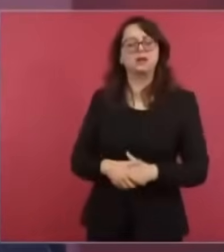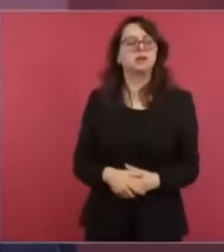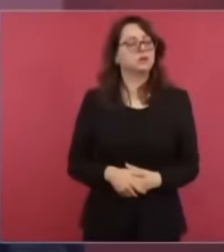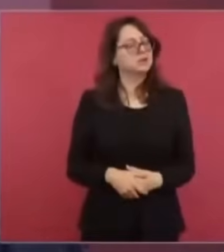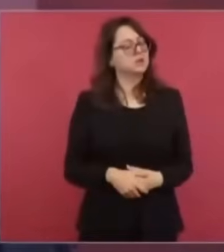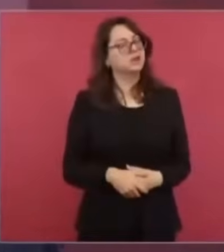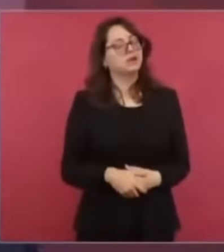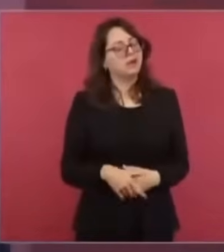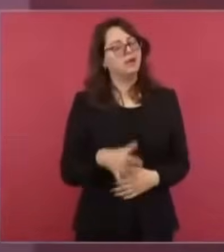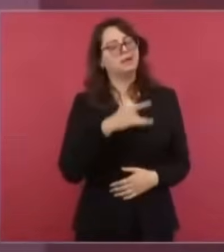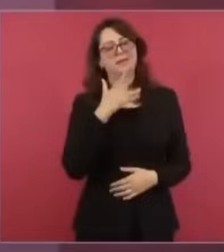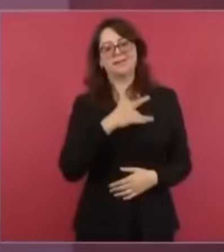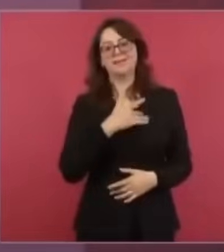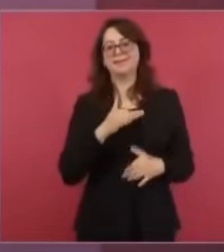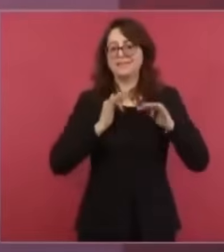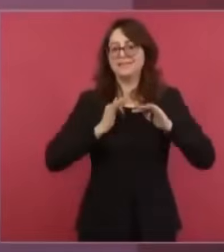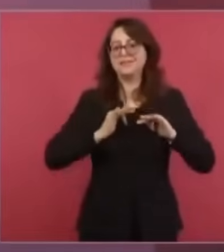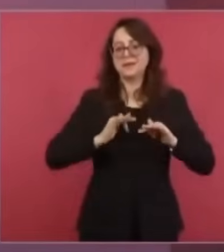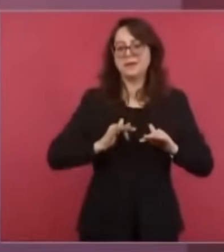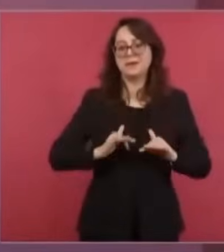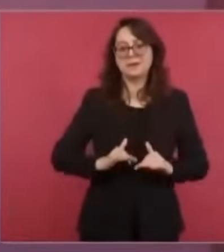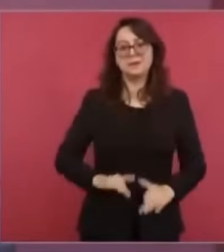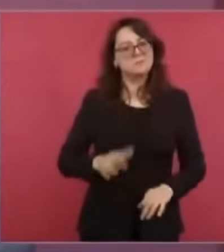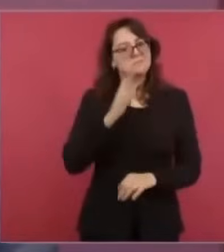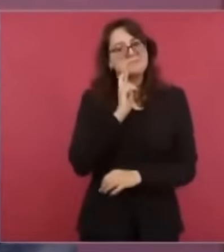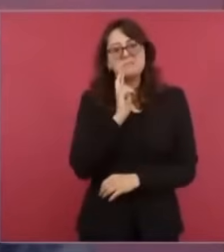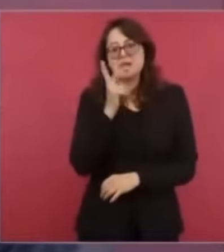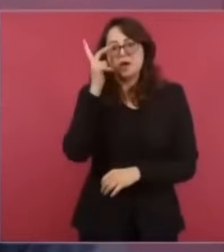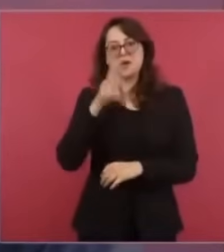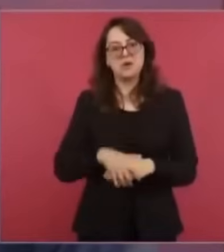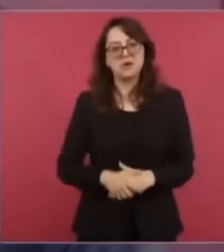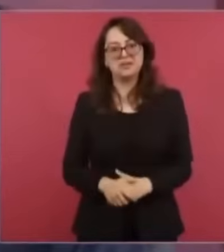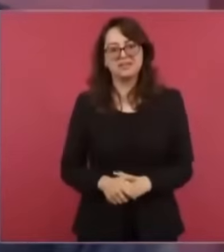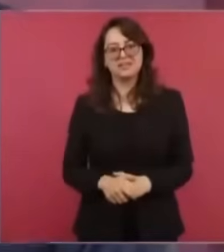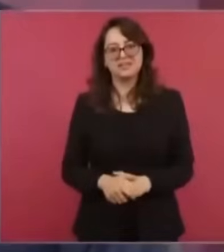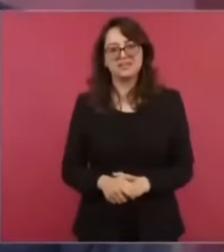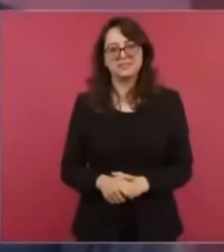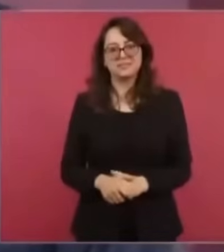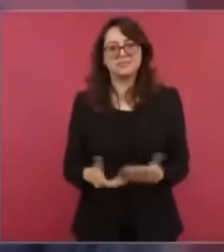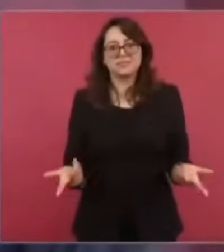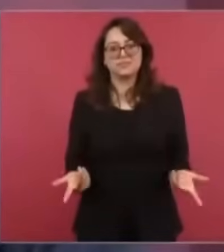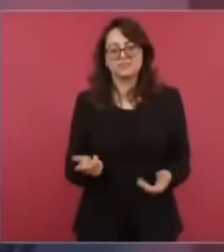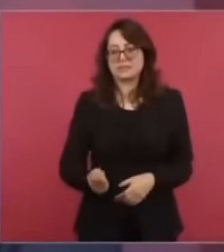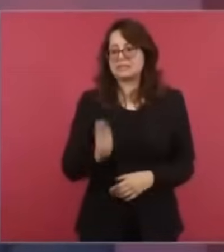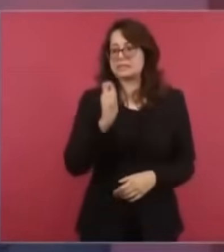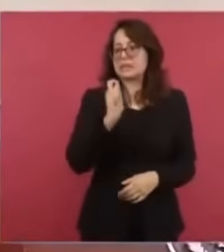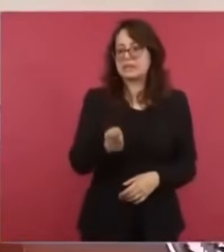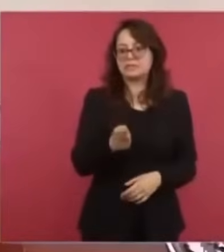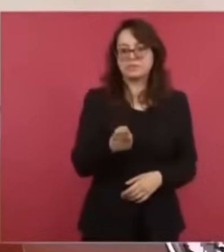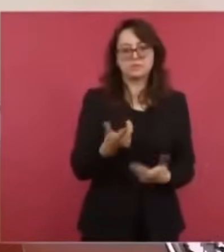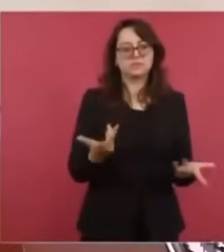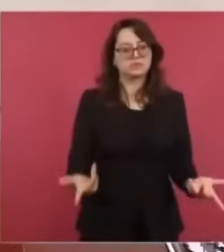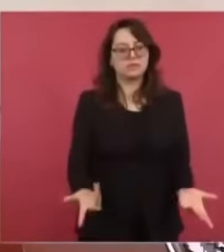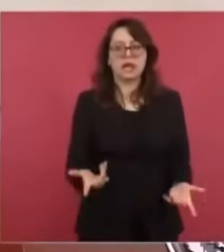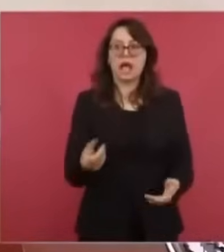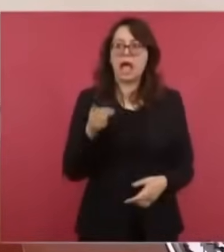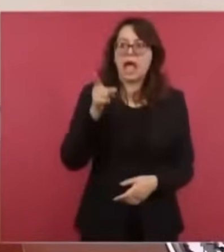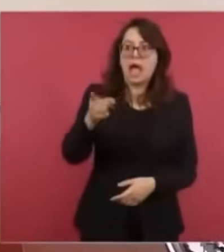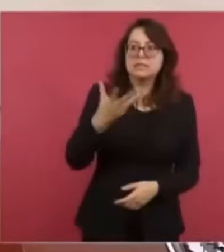a mí me preocupa mucho, porque esto va a significar que no van a dejar